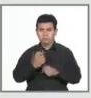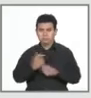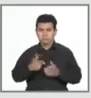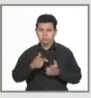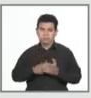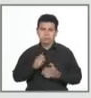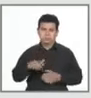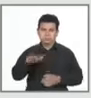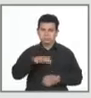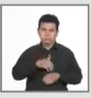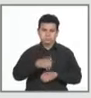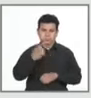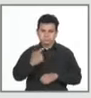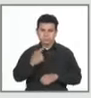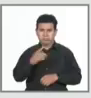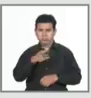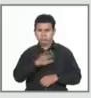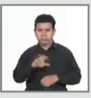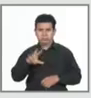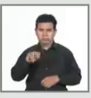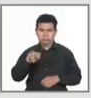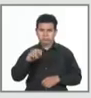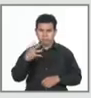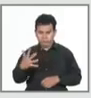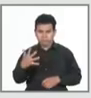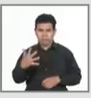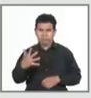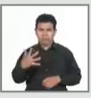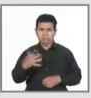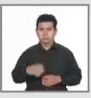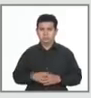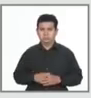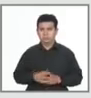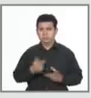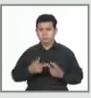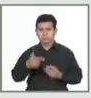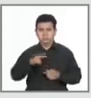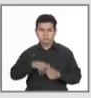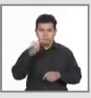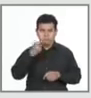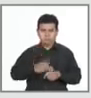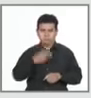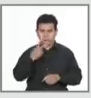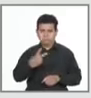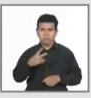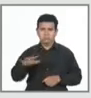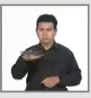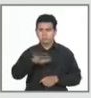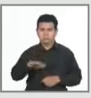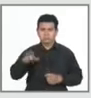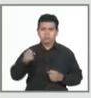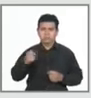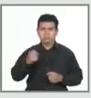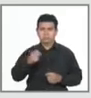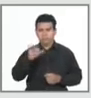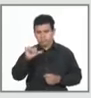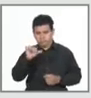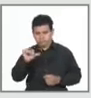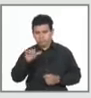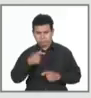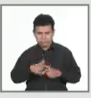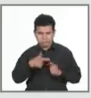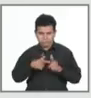jurisdicción sanitaria número 1 con 585 la jurisdicción sanitaria número 2 con 16